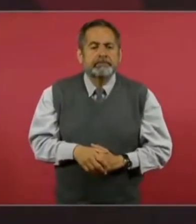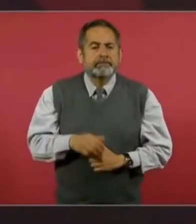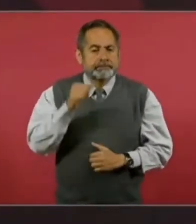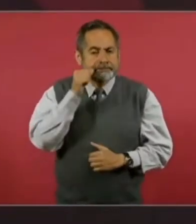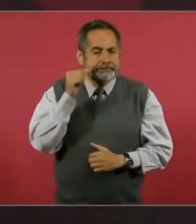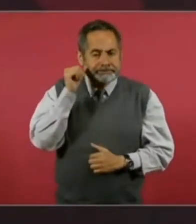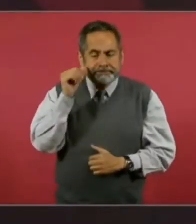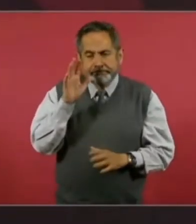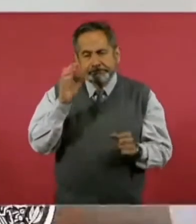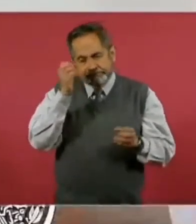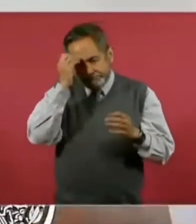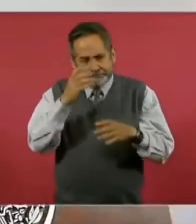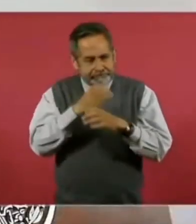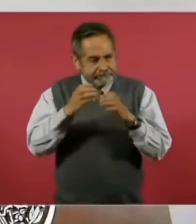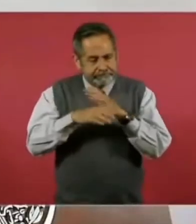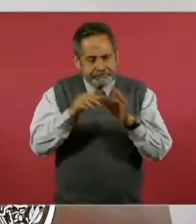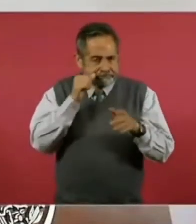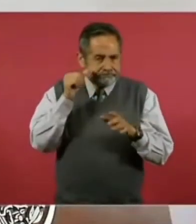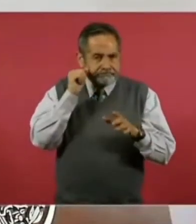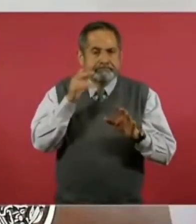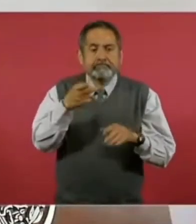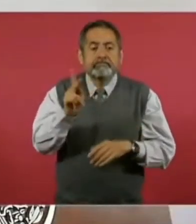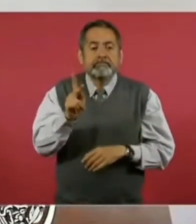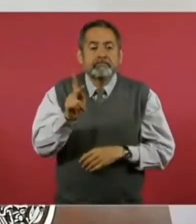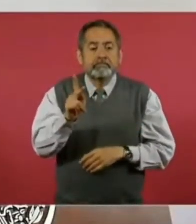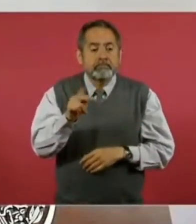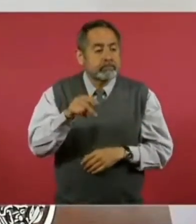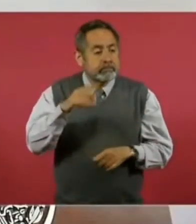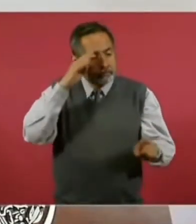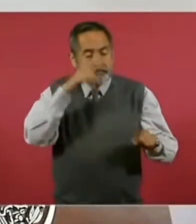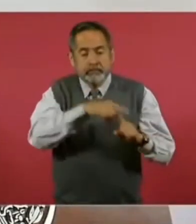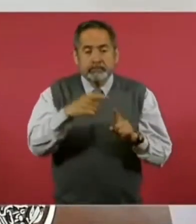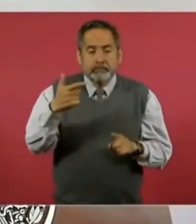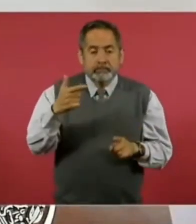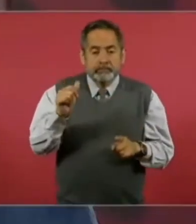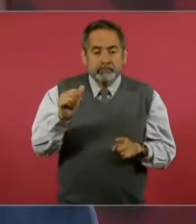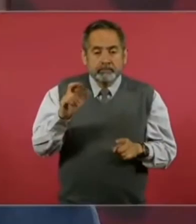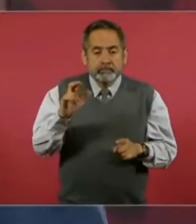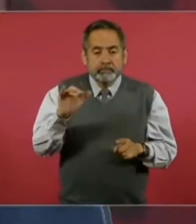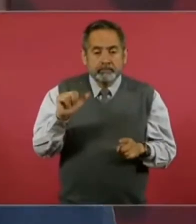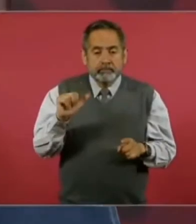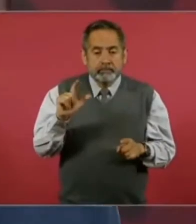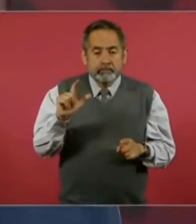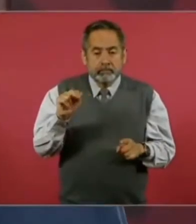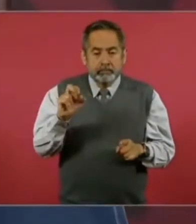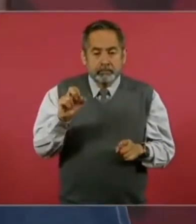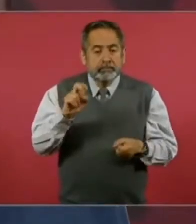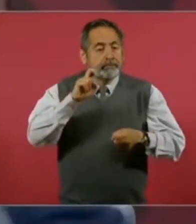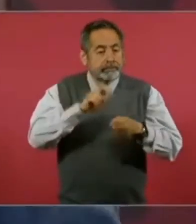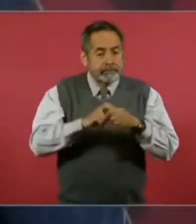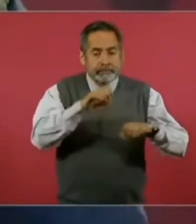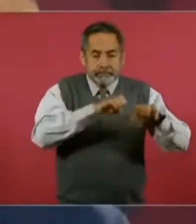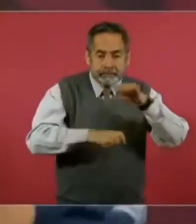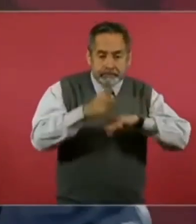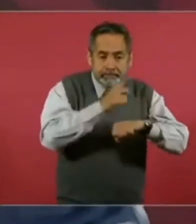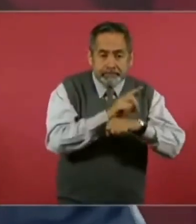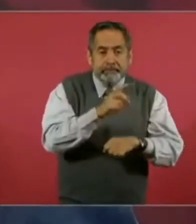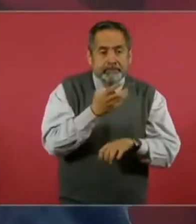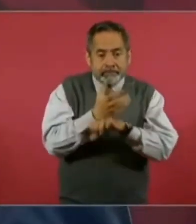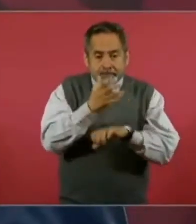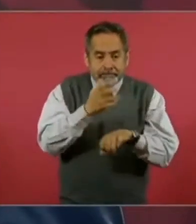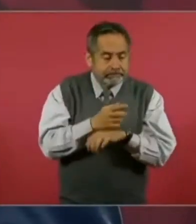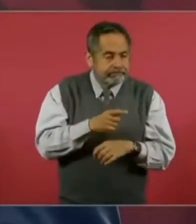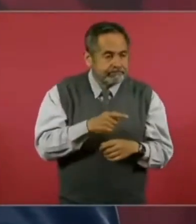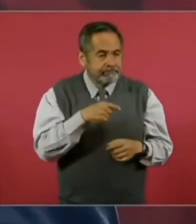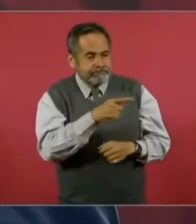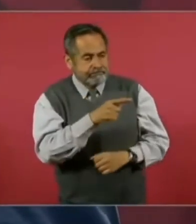más que se olvidan las cosas, pero al señor García Luna, en la embajada de Estados Unidos le hicieron un reconocimiento.